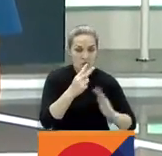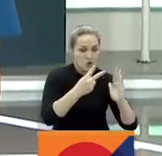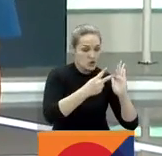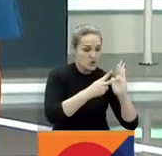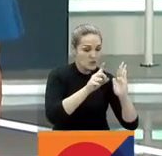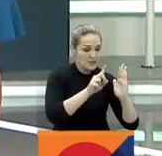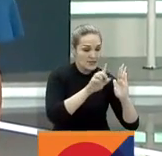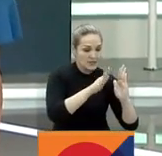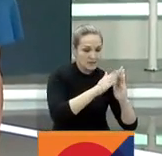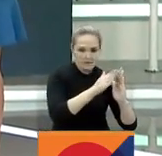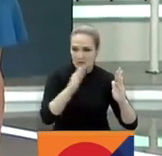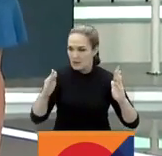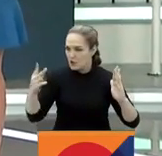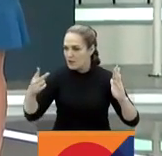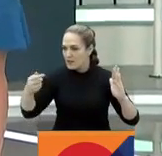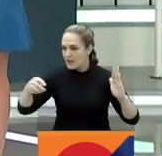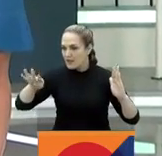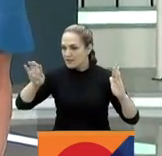se registraron